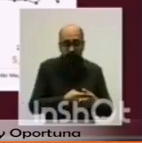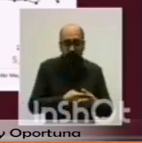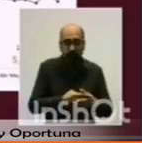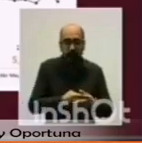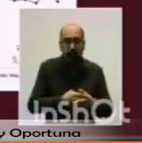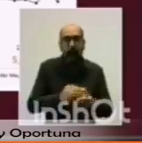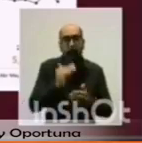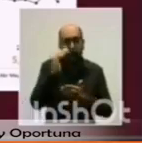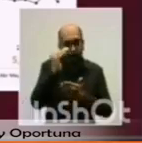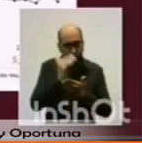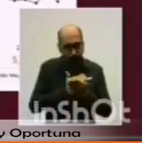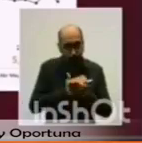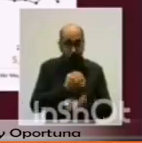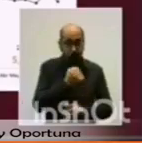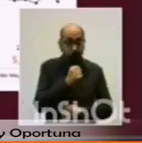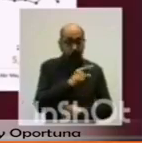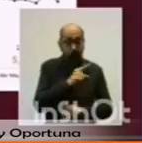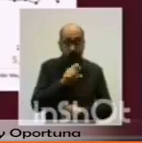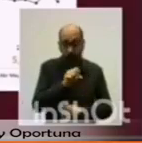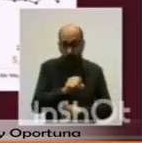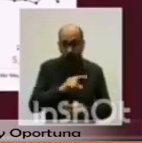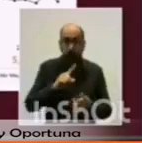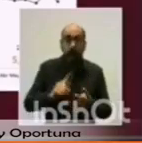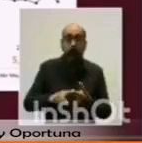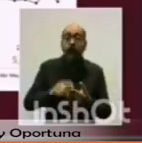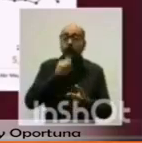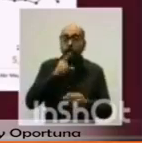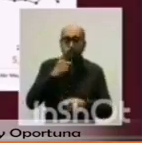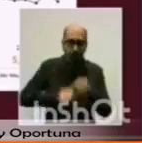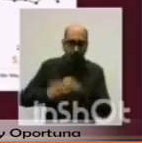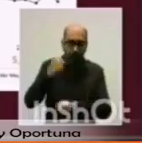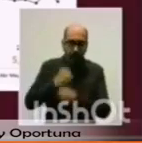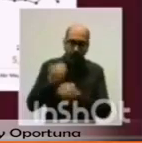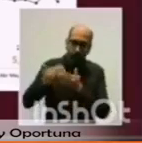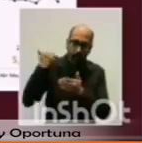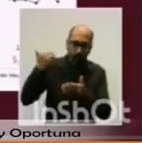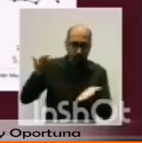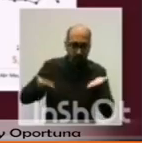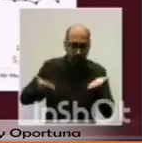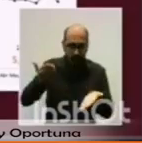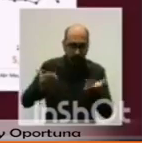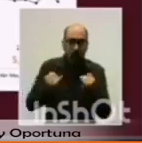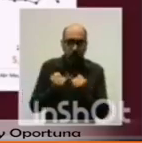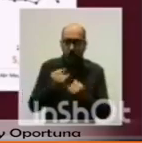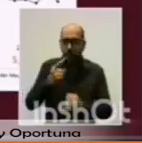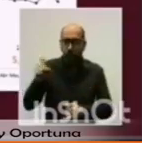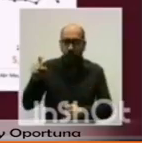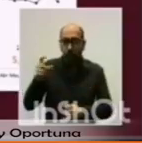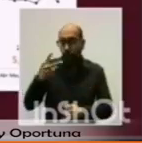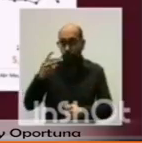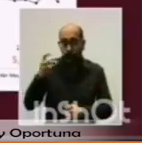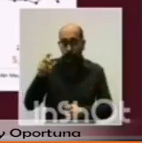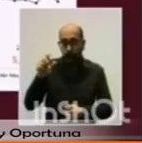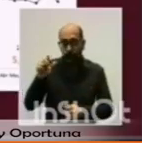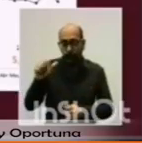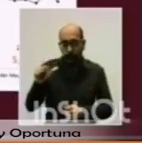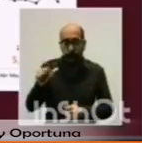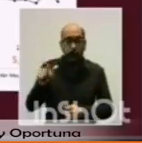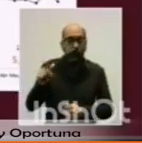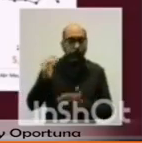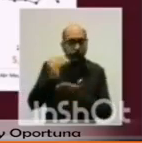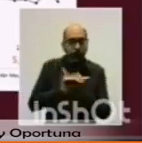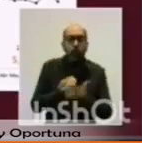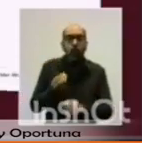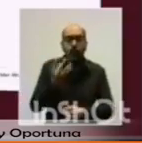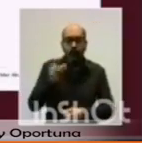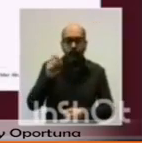entidad. Cerramos septiembre con 160 en comparativa con el año pasado, que el mismo mes hubo 226. Esto representa una disminución